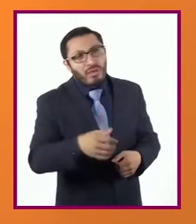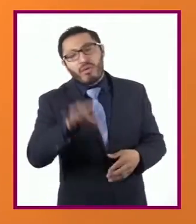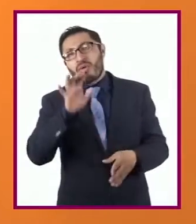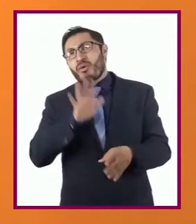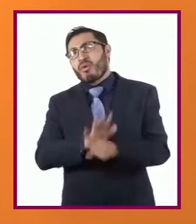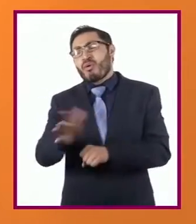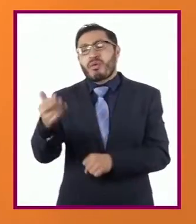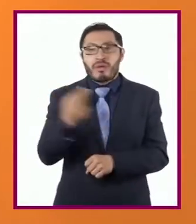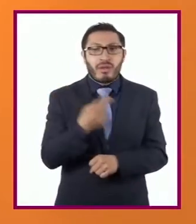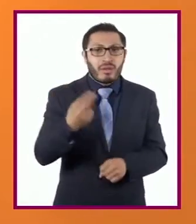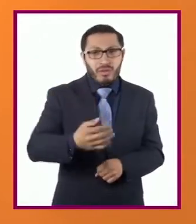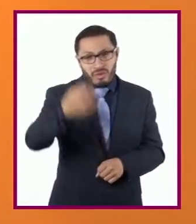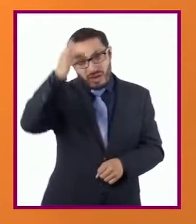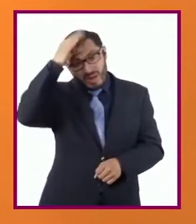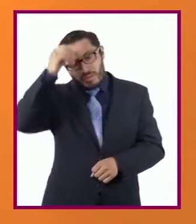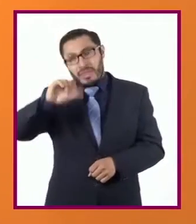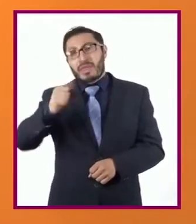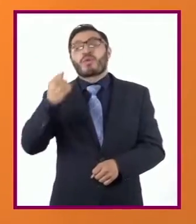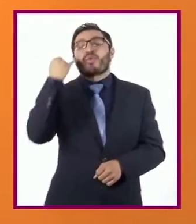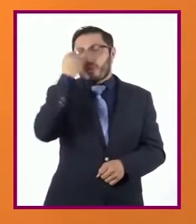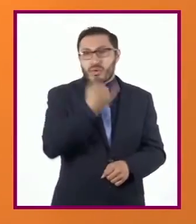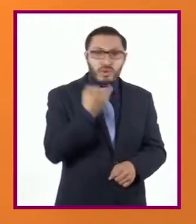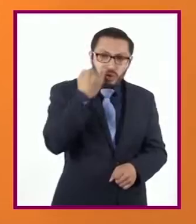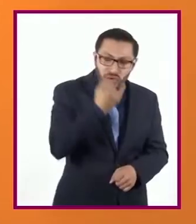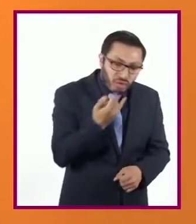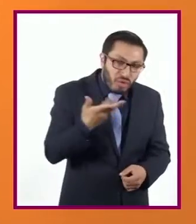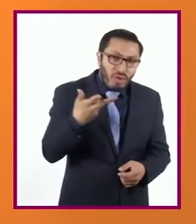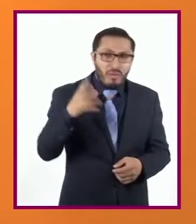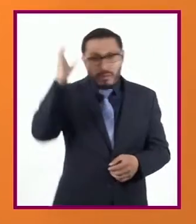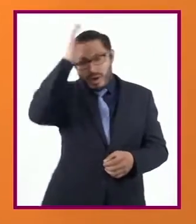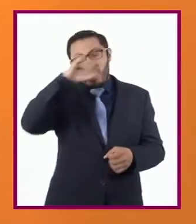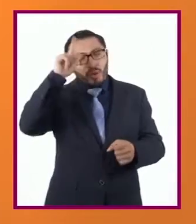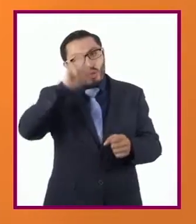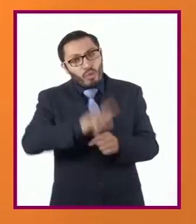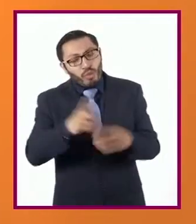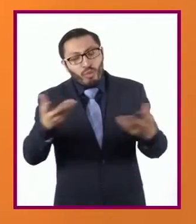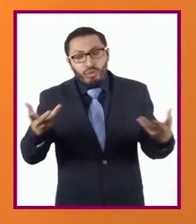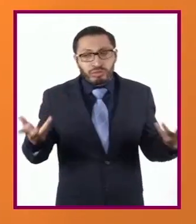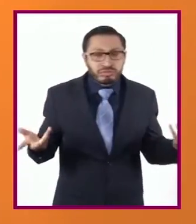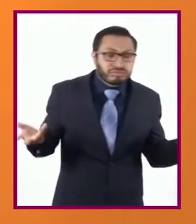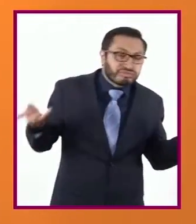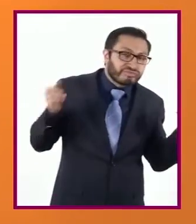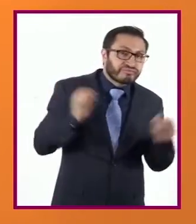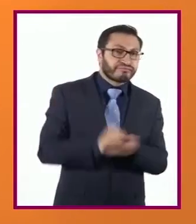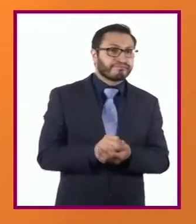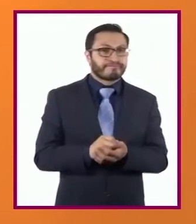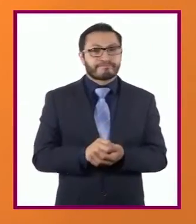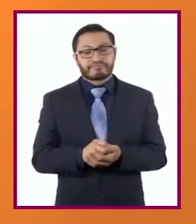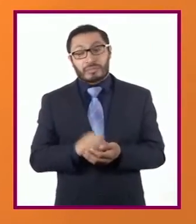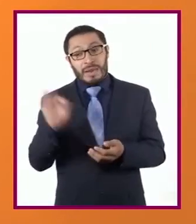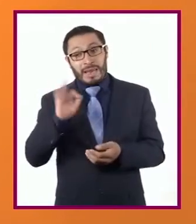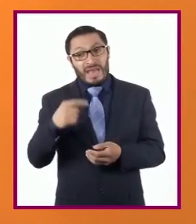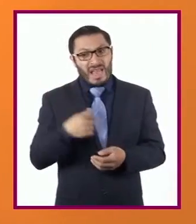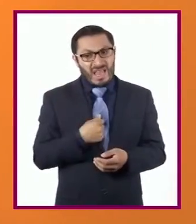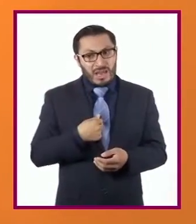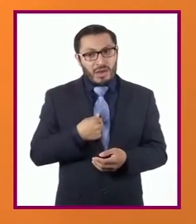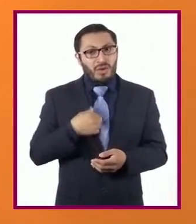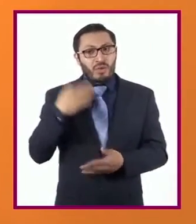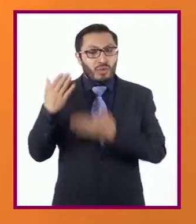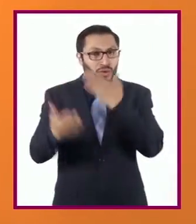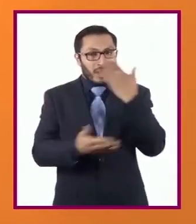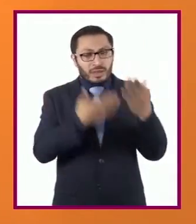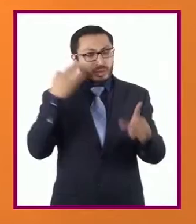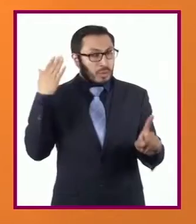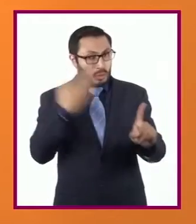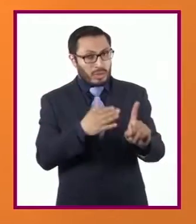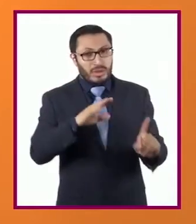conocer? Otro idioma, ¿no? Necesito conocer la cultura, tal vez quiero estudiar y trabajar en ese otro